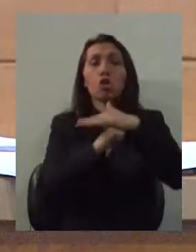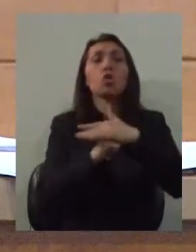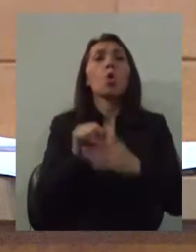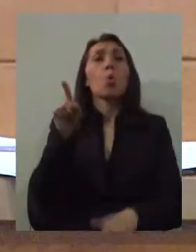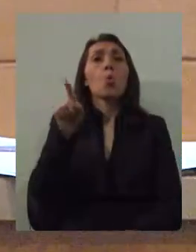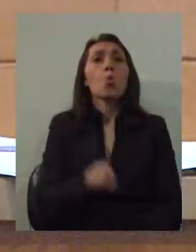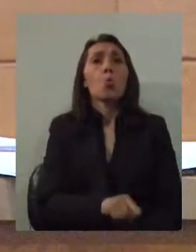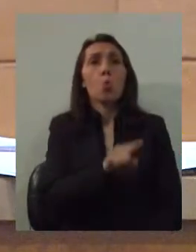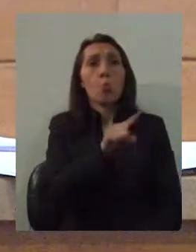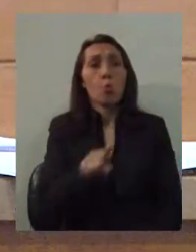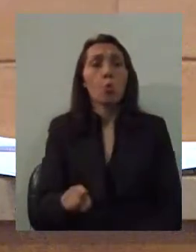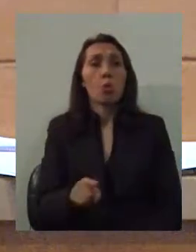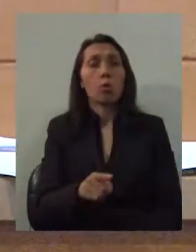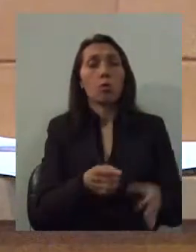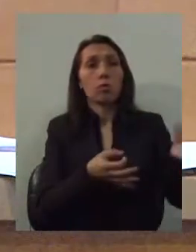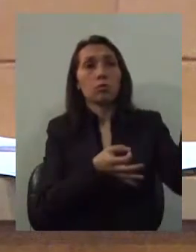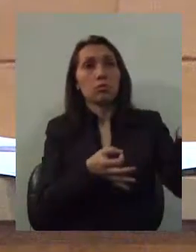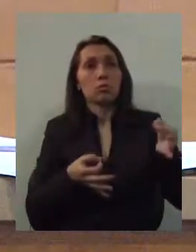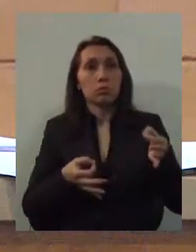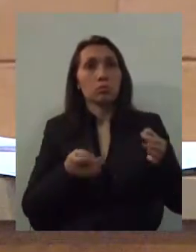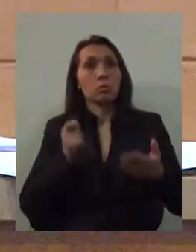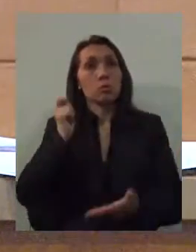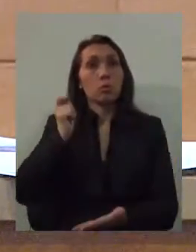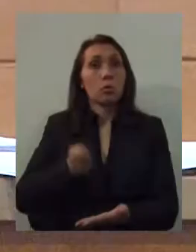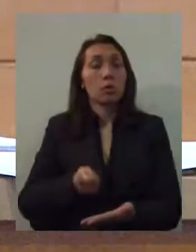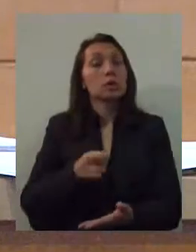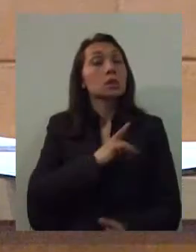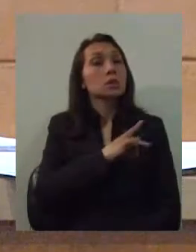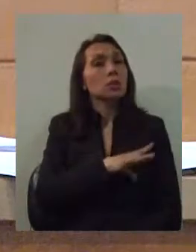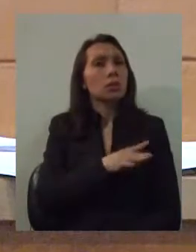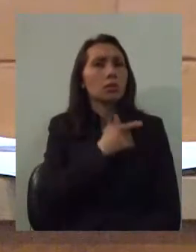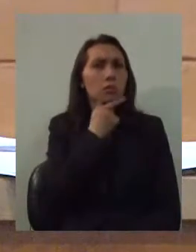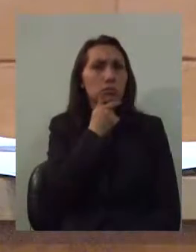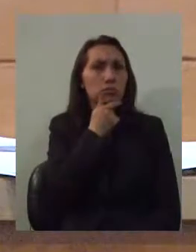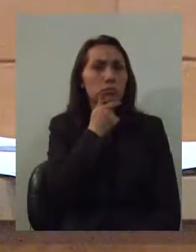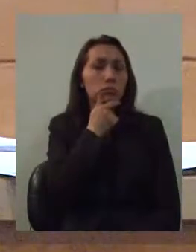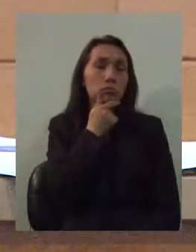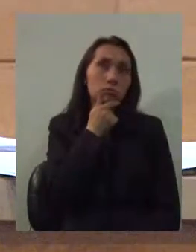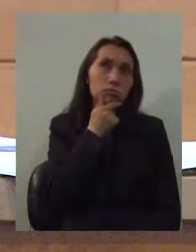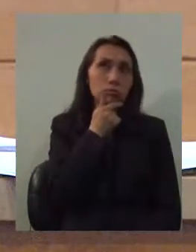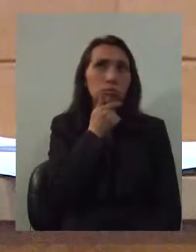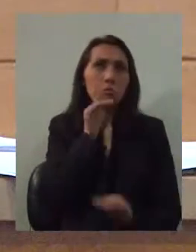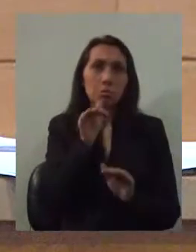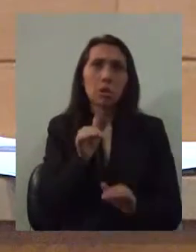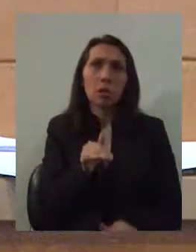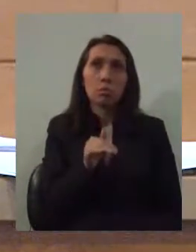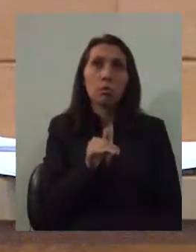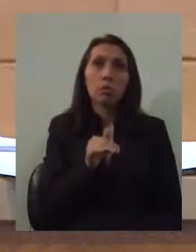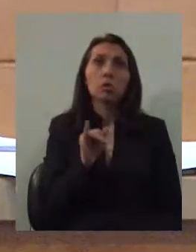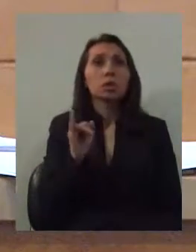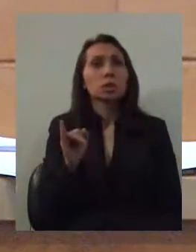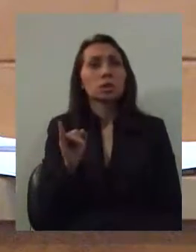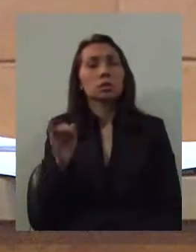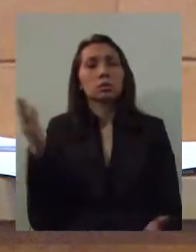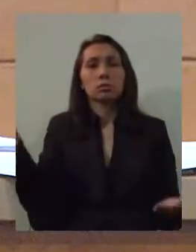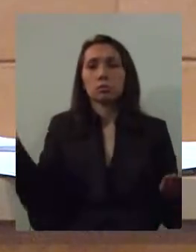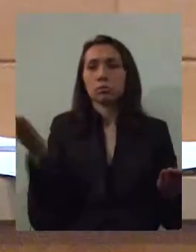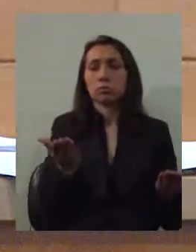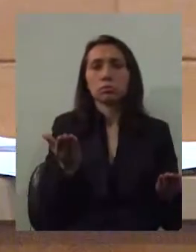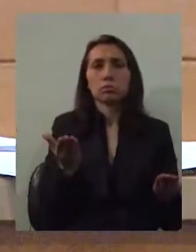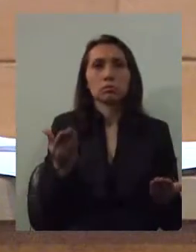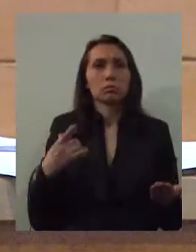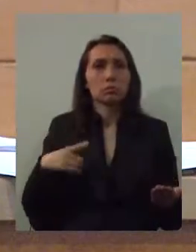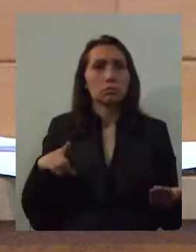nulidad emanado de un juez chileno, le puede asaltar razonablemente la misma duda que si procede de un juez